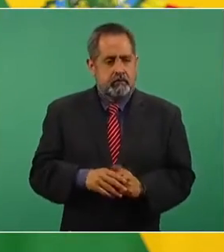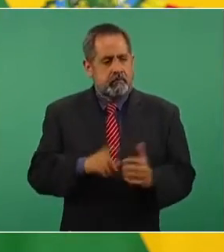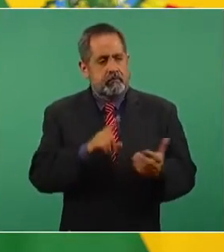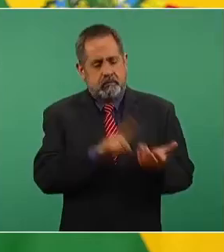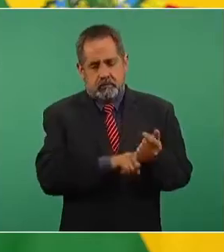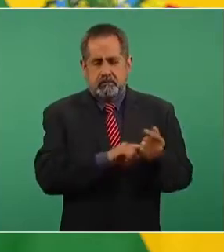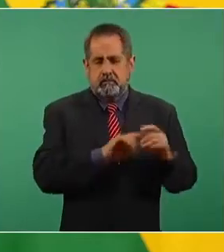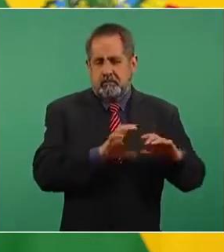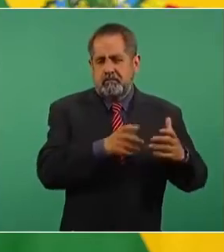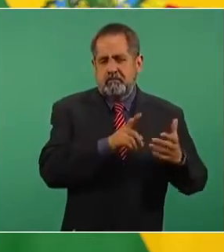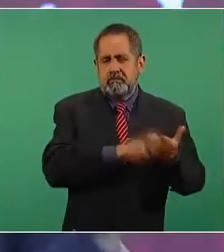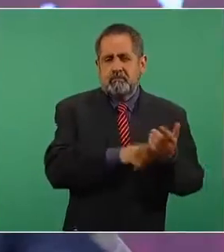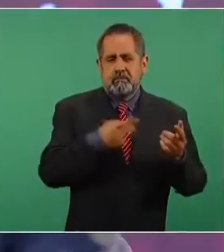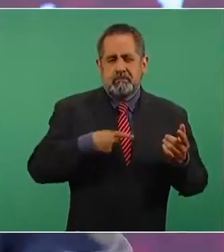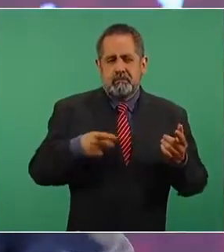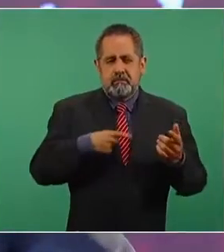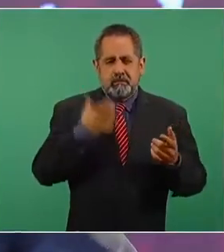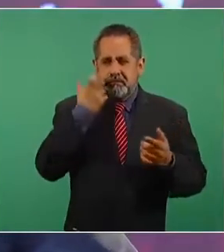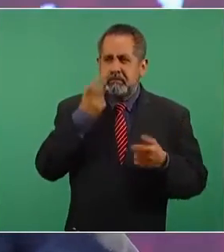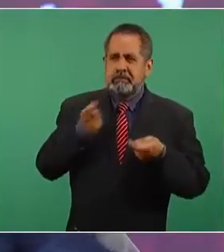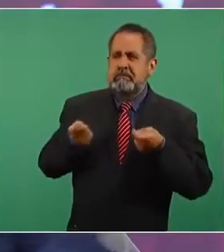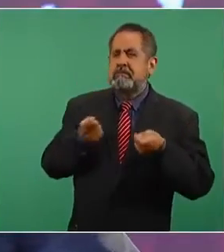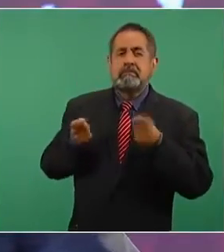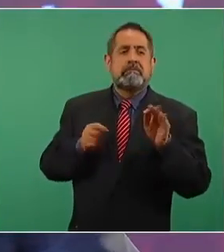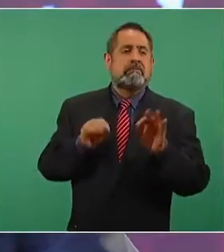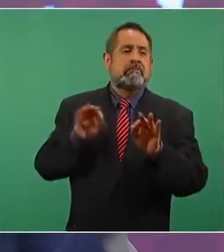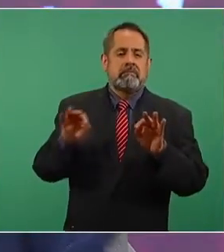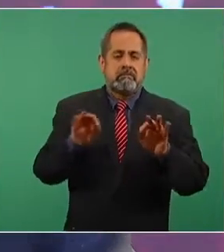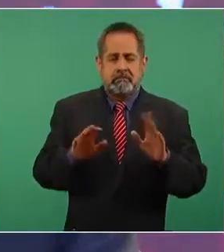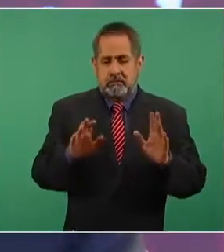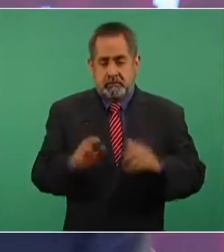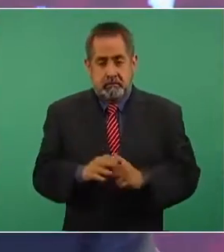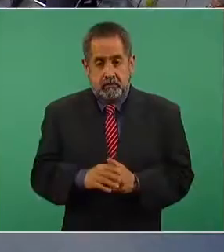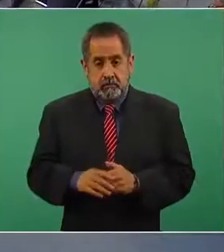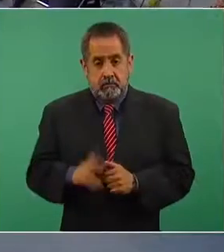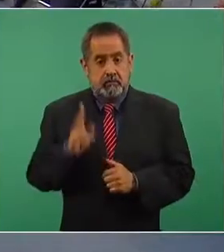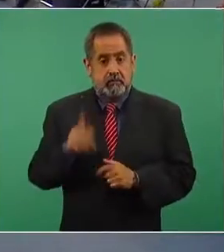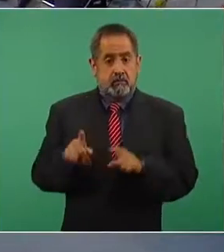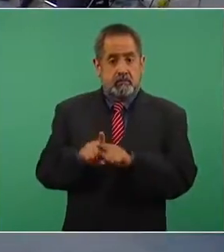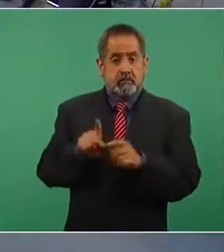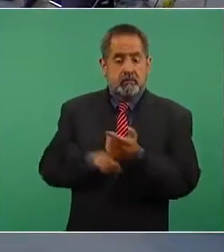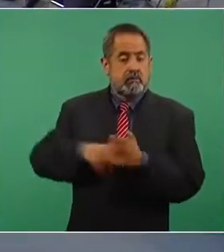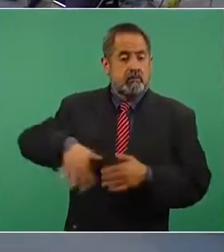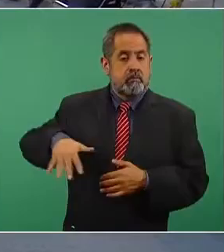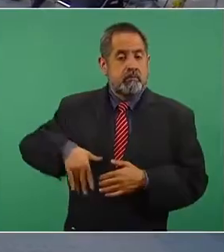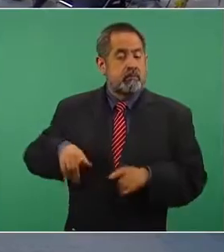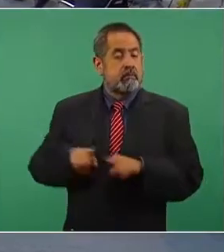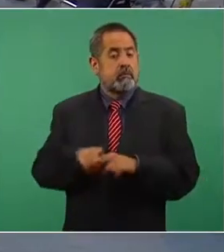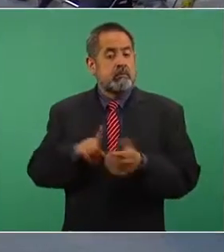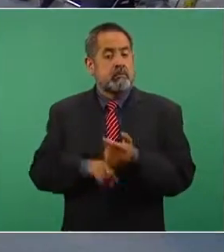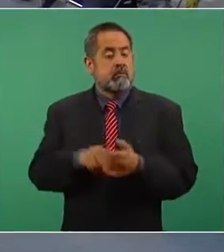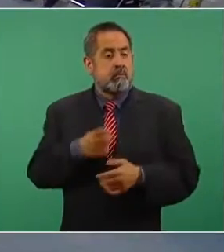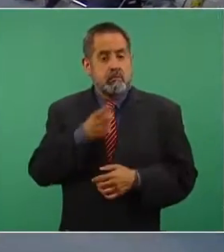había mucha manipulación, un poco lo que aquí mencionó